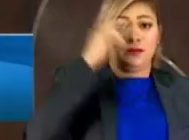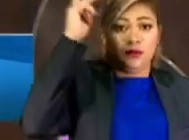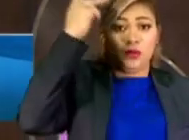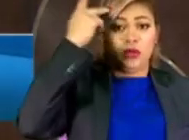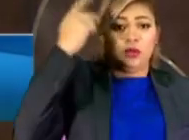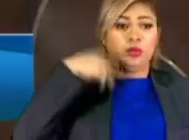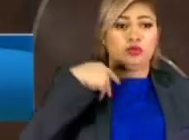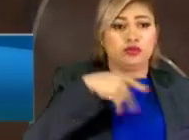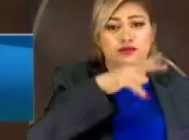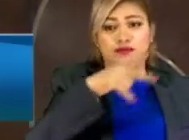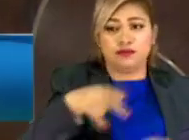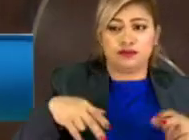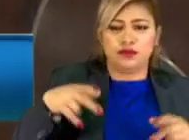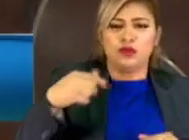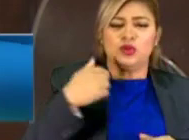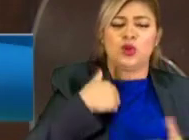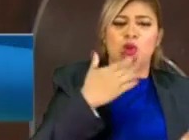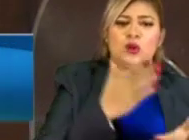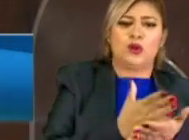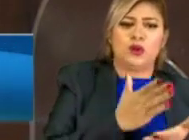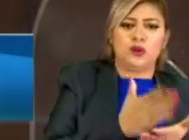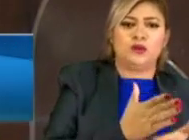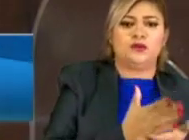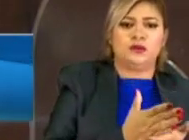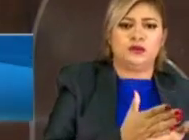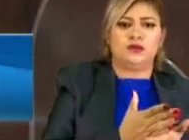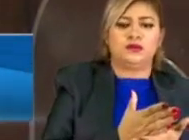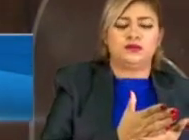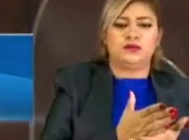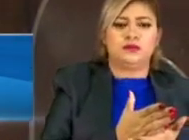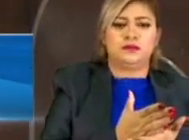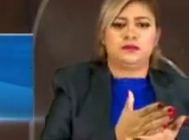a utilizar una comisión especial del Pacto de Estado por la Justicia.